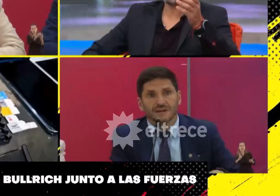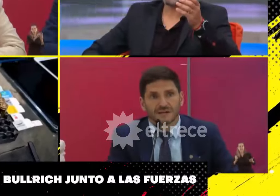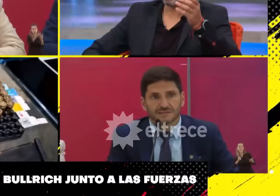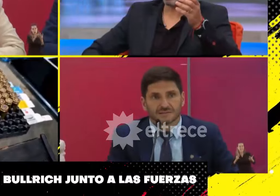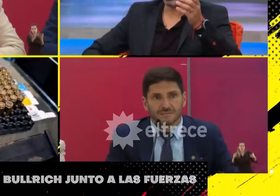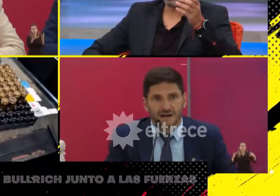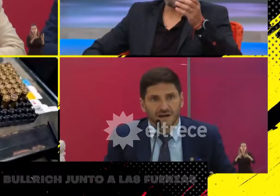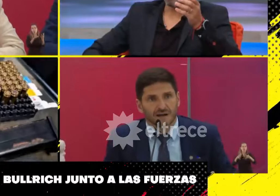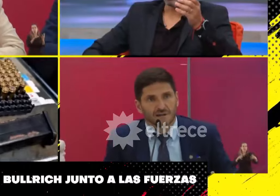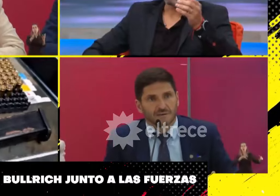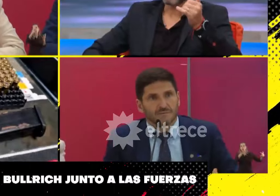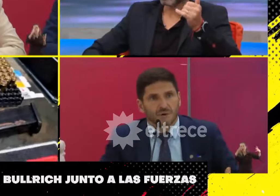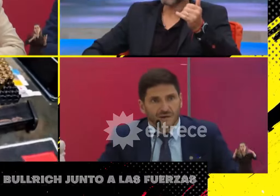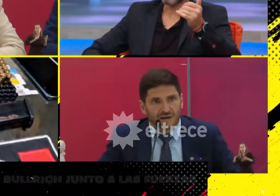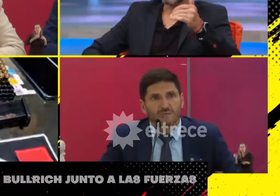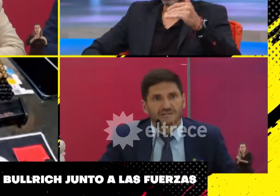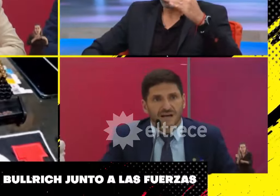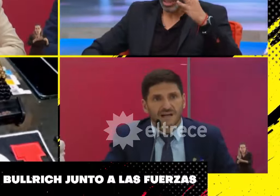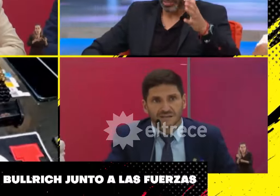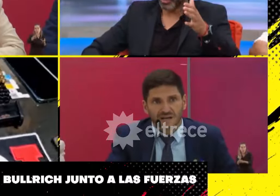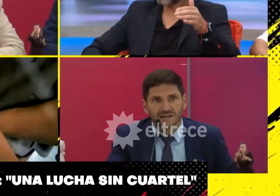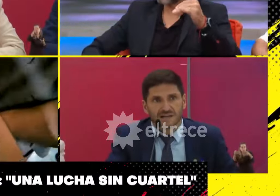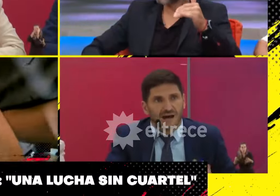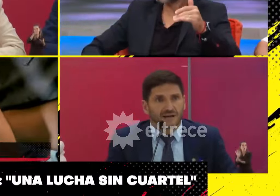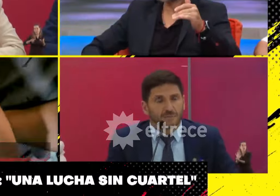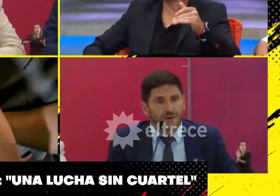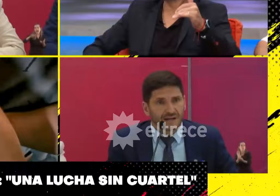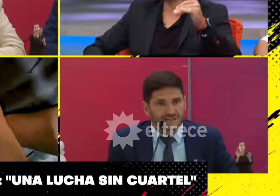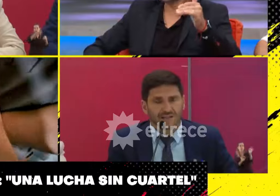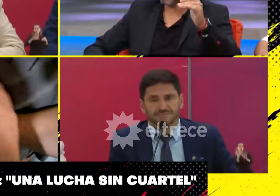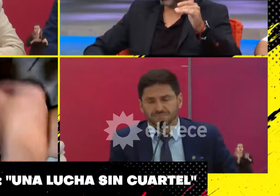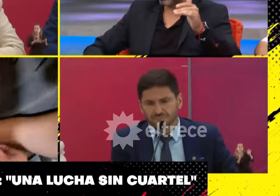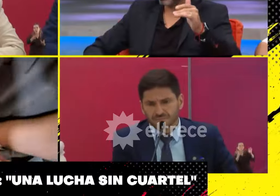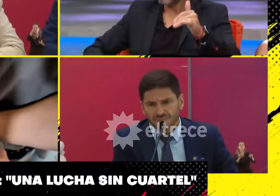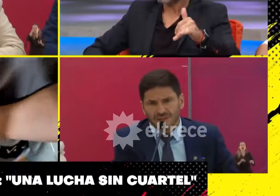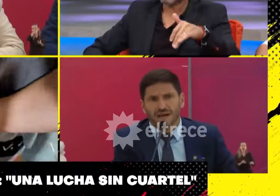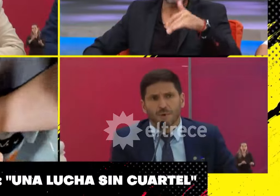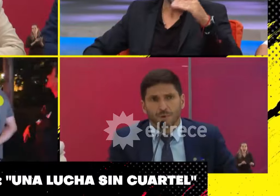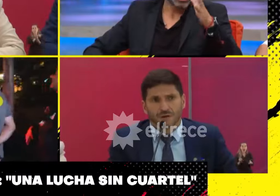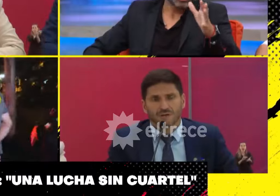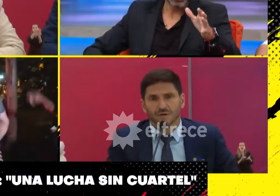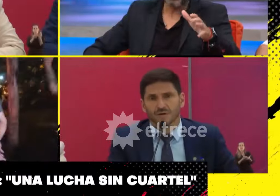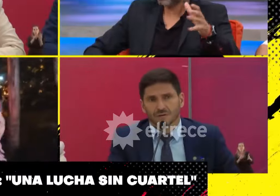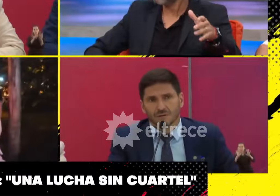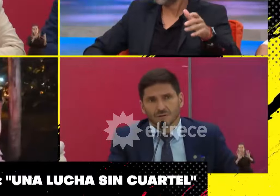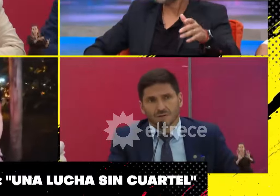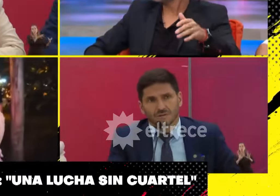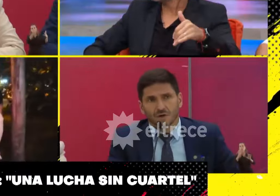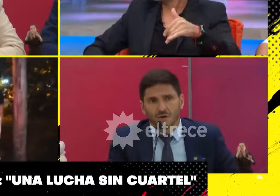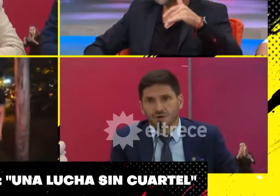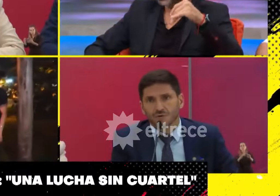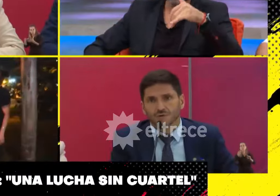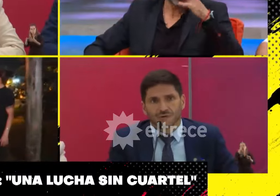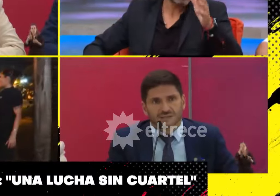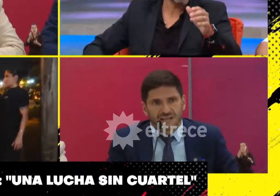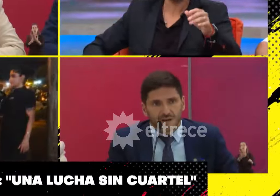Uno cree que Rosario, bueno, Santa Fe la provincia, pero Rosario es uno de los lugares más lindos del país. Y el que quienes fuimos muchas veces,